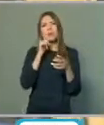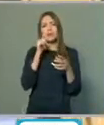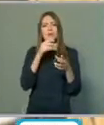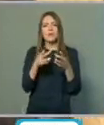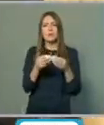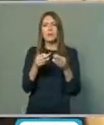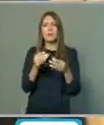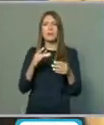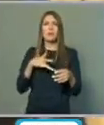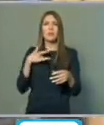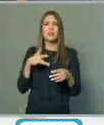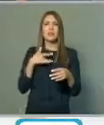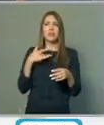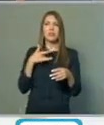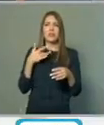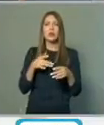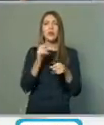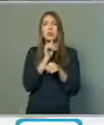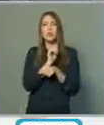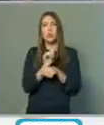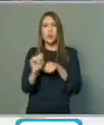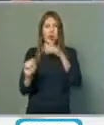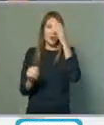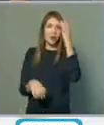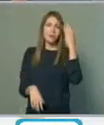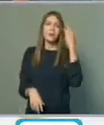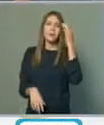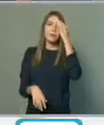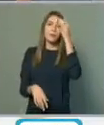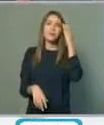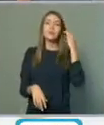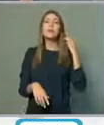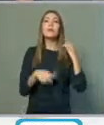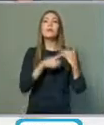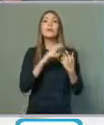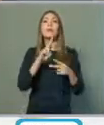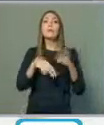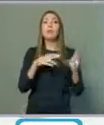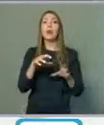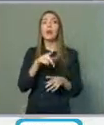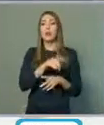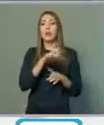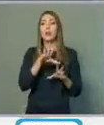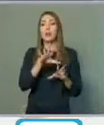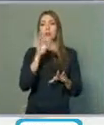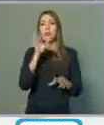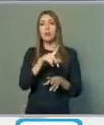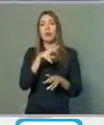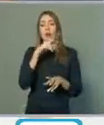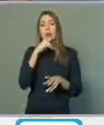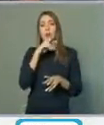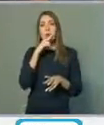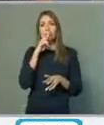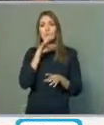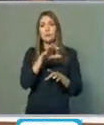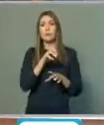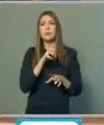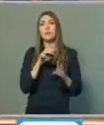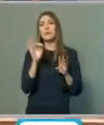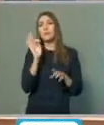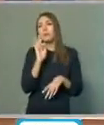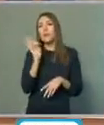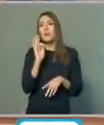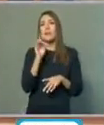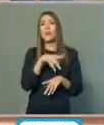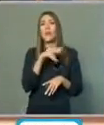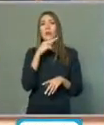Va. si no tentarlo, que se sienta suavecito. La ventaja que tenemos si llegamos a agarrar a lo mejor un aguacate, Andrés, te va a tocar a ti vértelo. Ok. Si llegamos a agarrar a lo mejor un